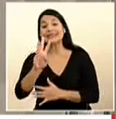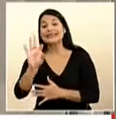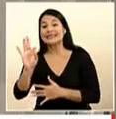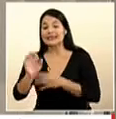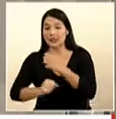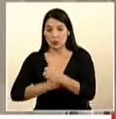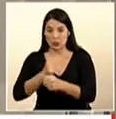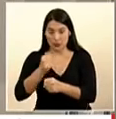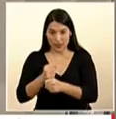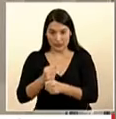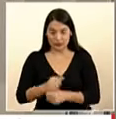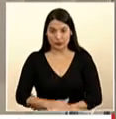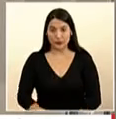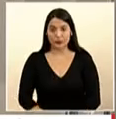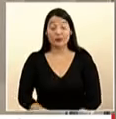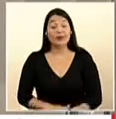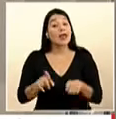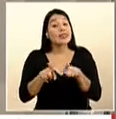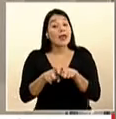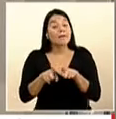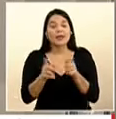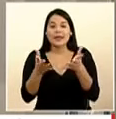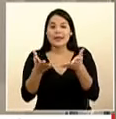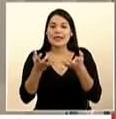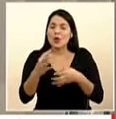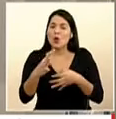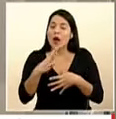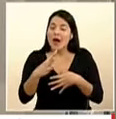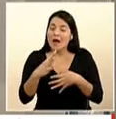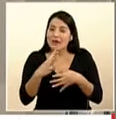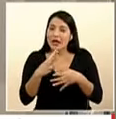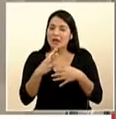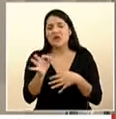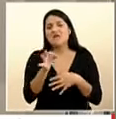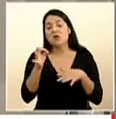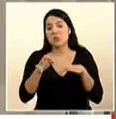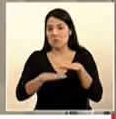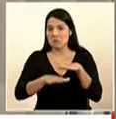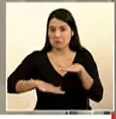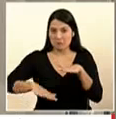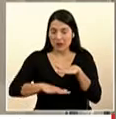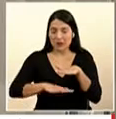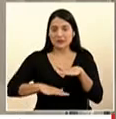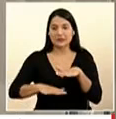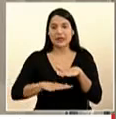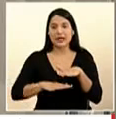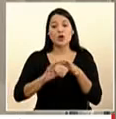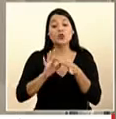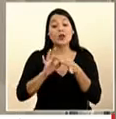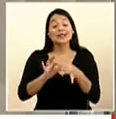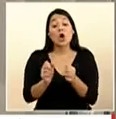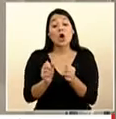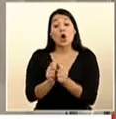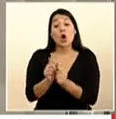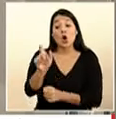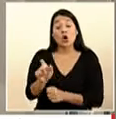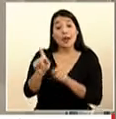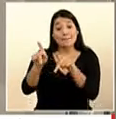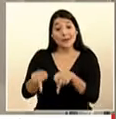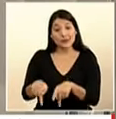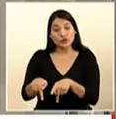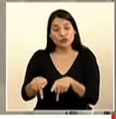años también quiero referirme muy por encima al caso del paciente que